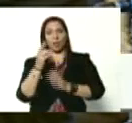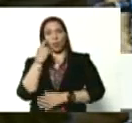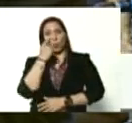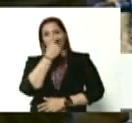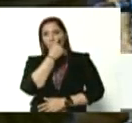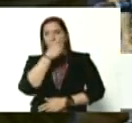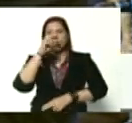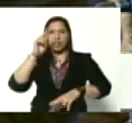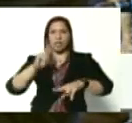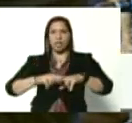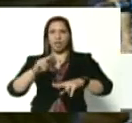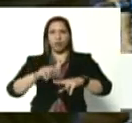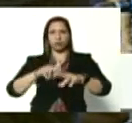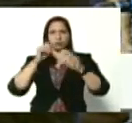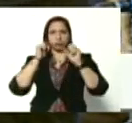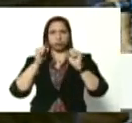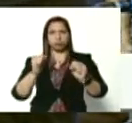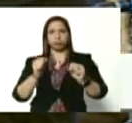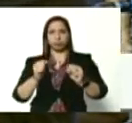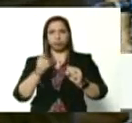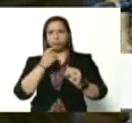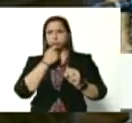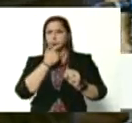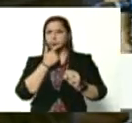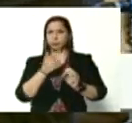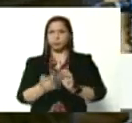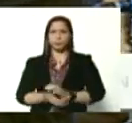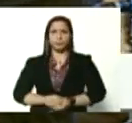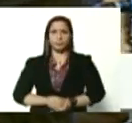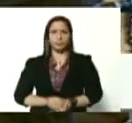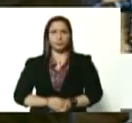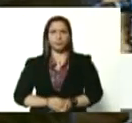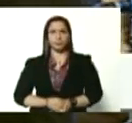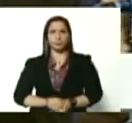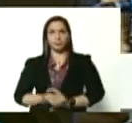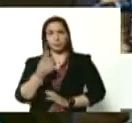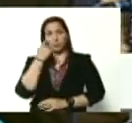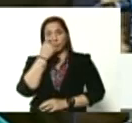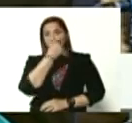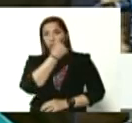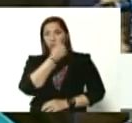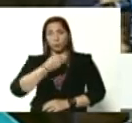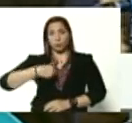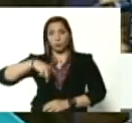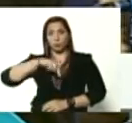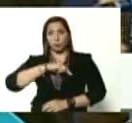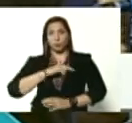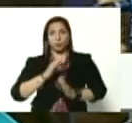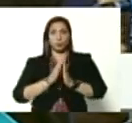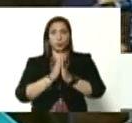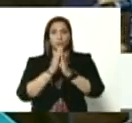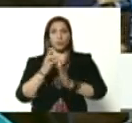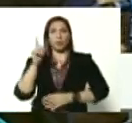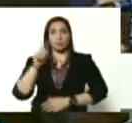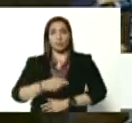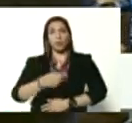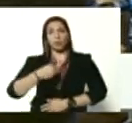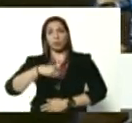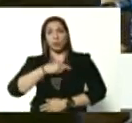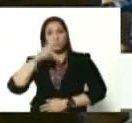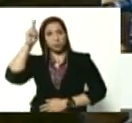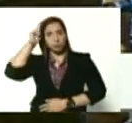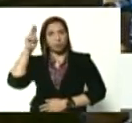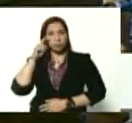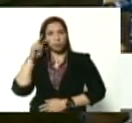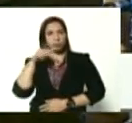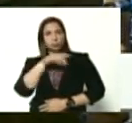azabache hermoso ojos de nuestros pueblos originarios mirando